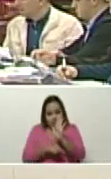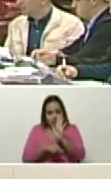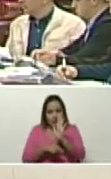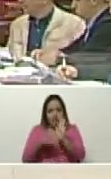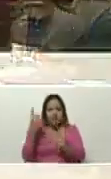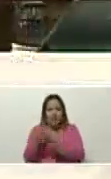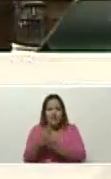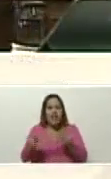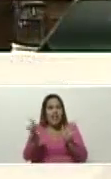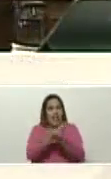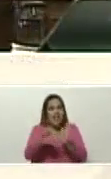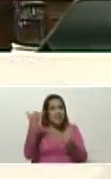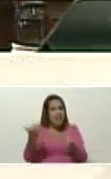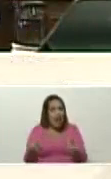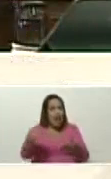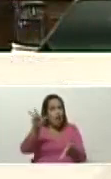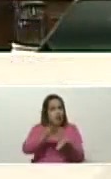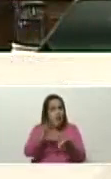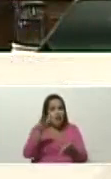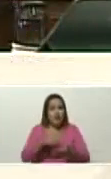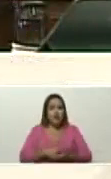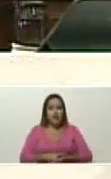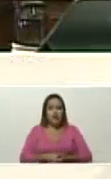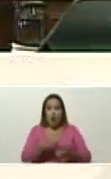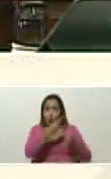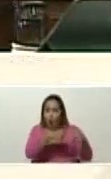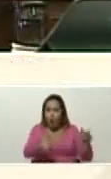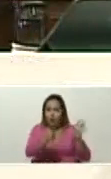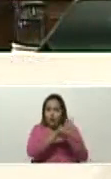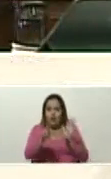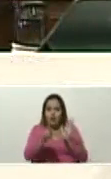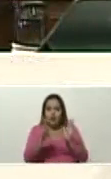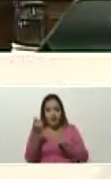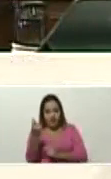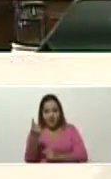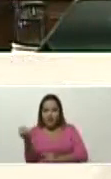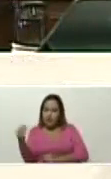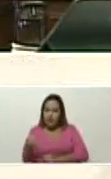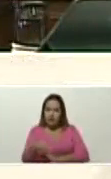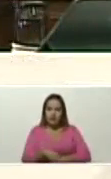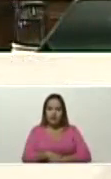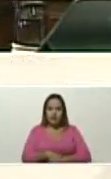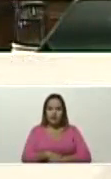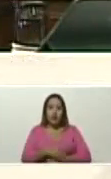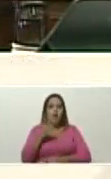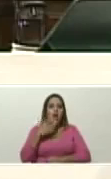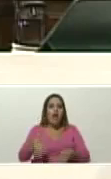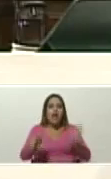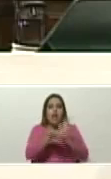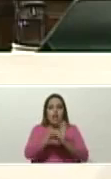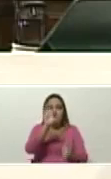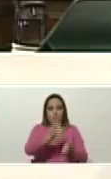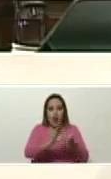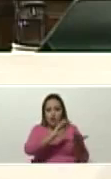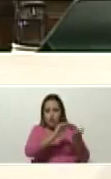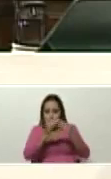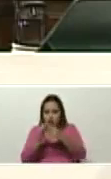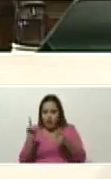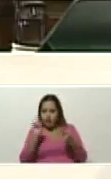que estar las leyes existentes. Y otra lista con las leyes pendientes. La ley de las ciudades comunales, la ley